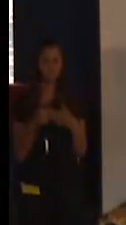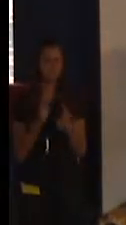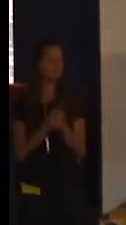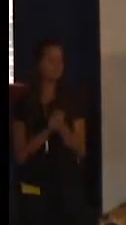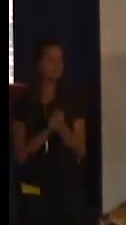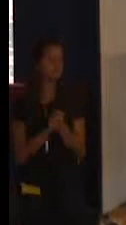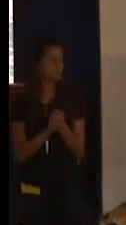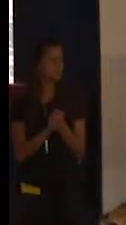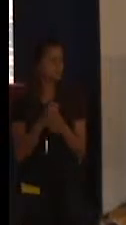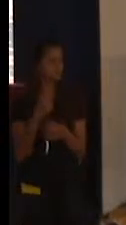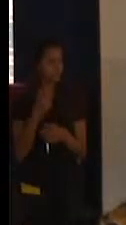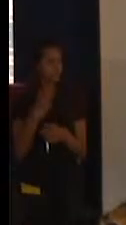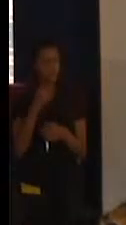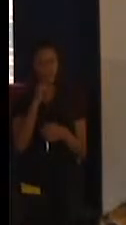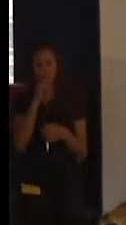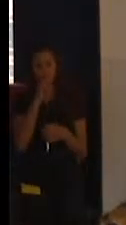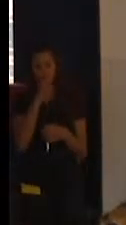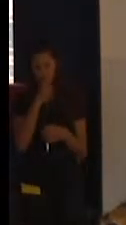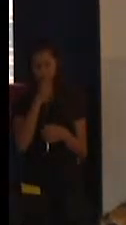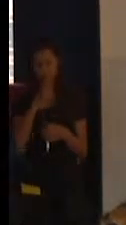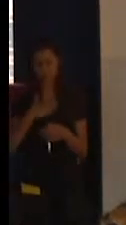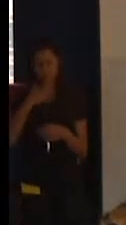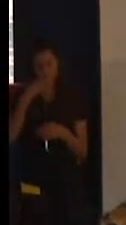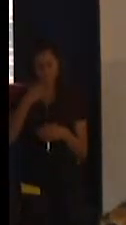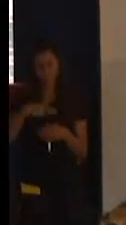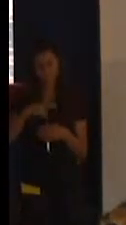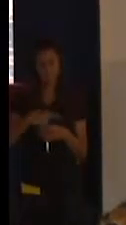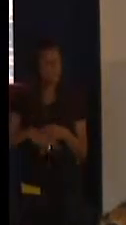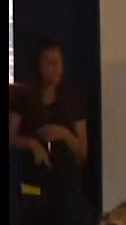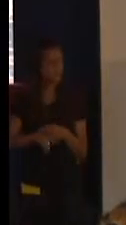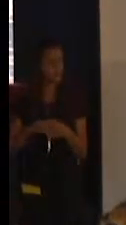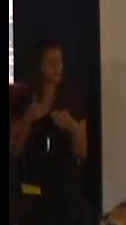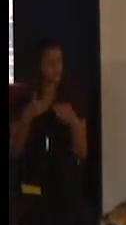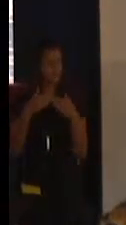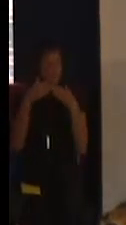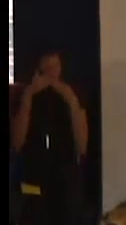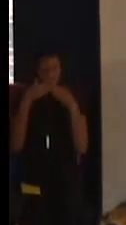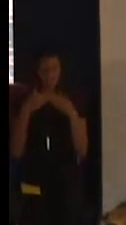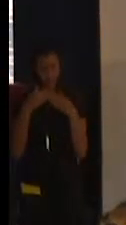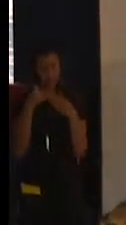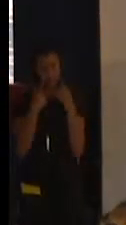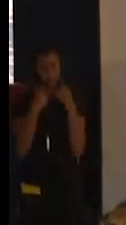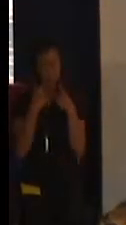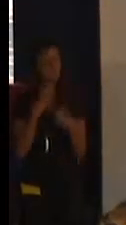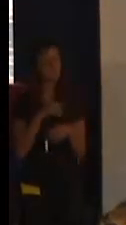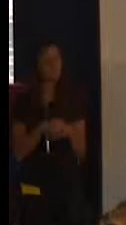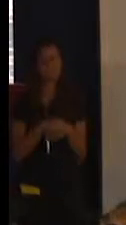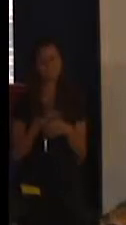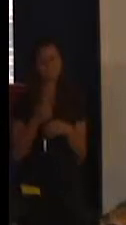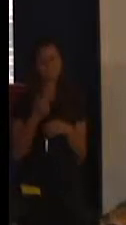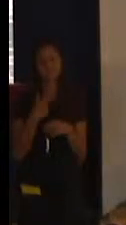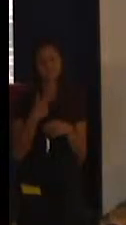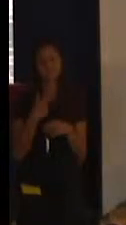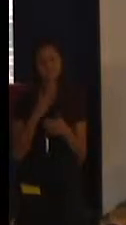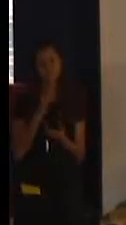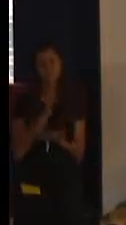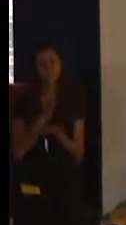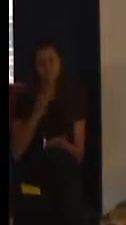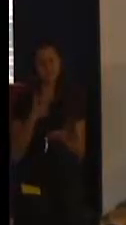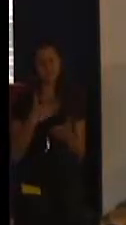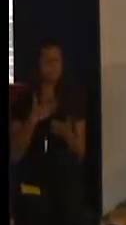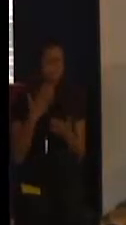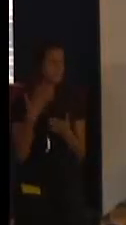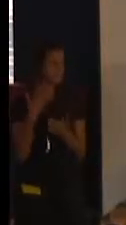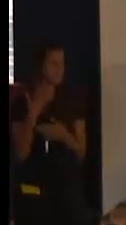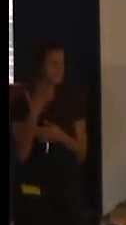discapacitados. Yo sufro porque tengo un nieto que es discapacitado y yo tengo un accidente en